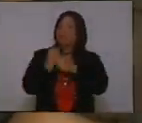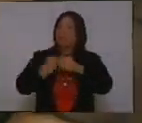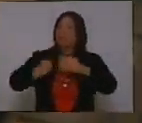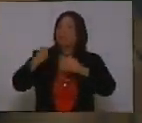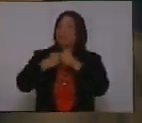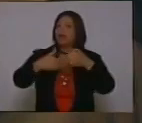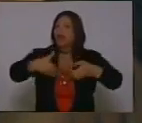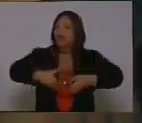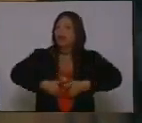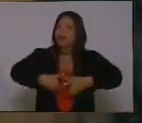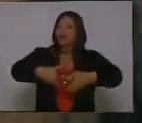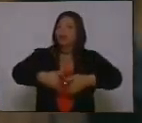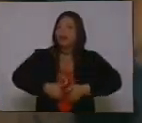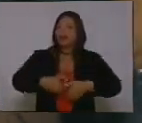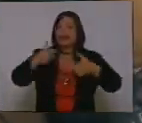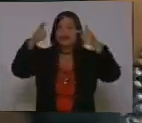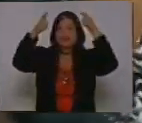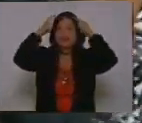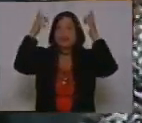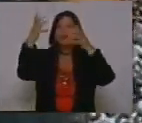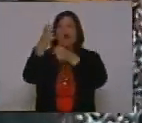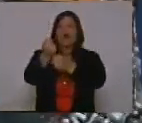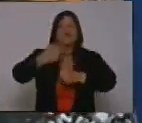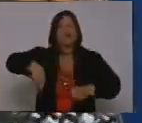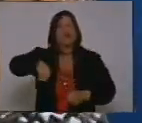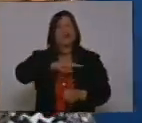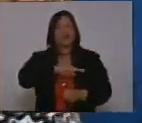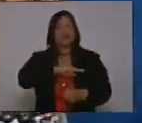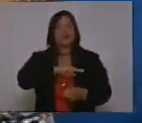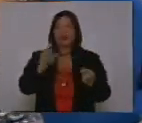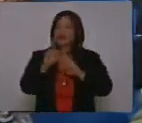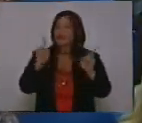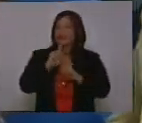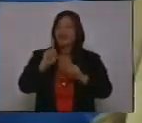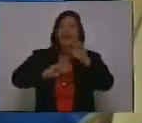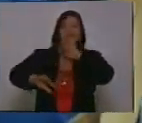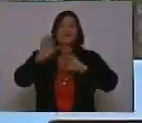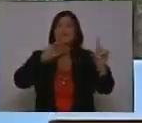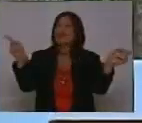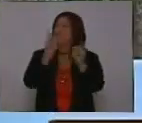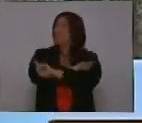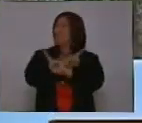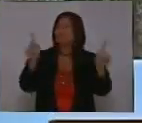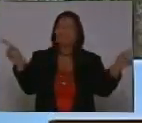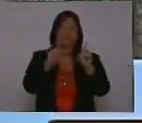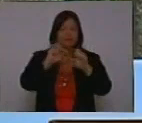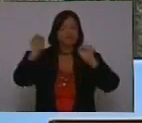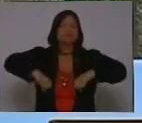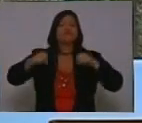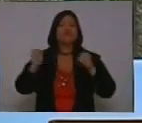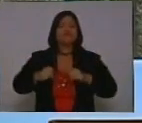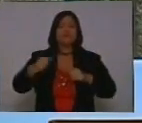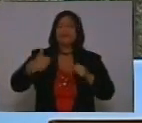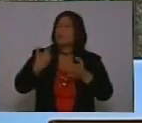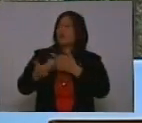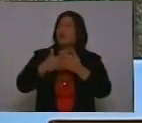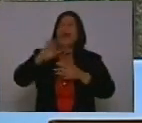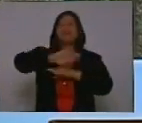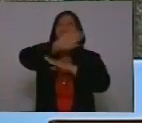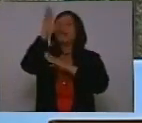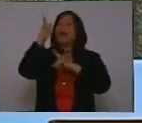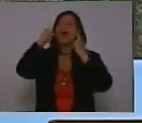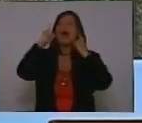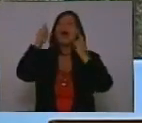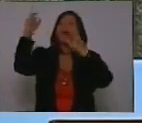aquí, porque Chávez confió en nosotros. Y no te vamos a defraudar, comandante Chávez, donde estés, sé que nos